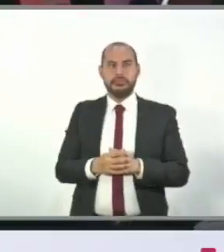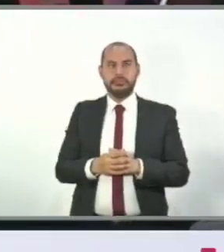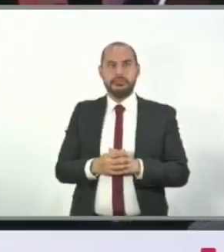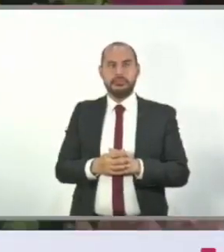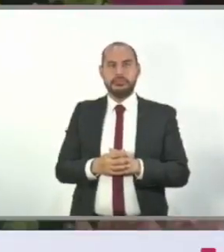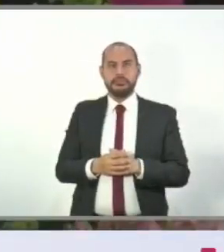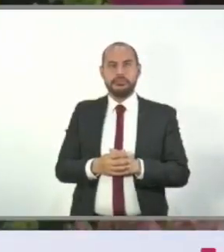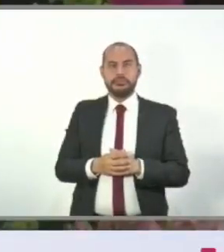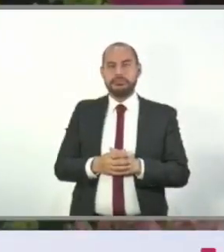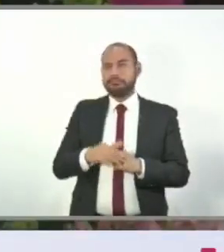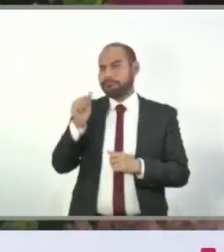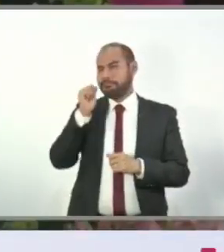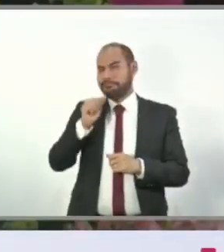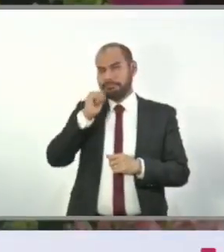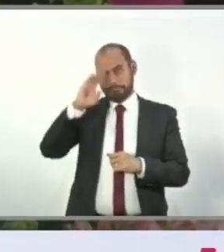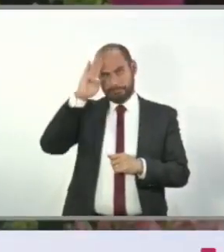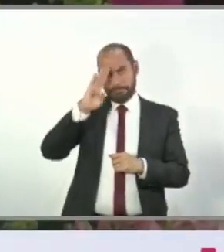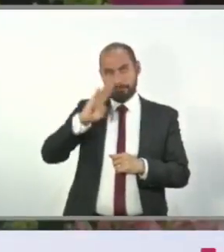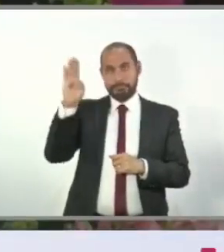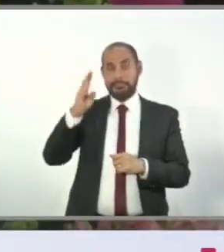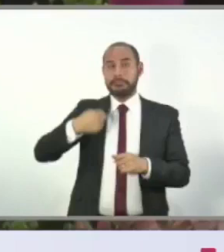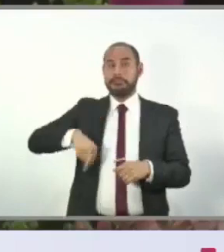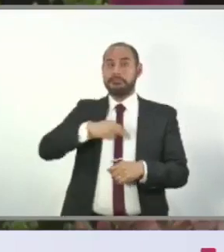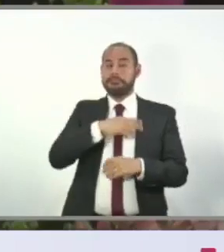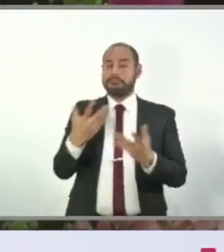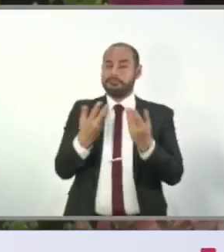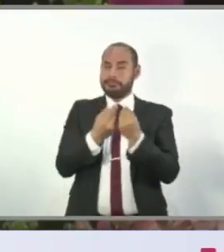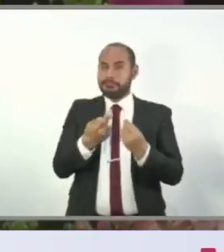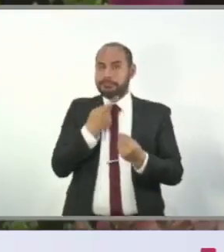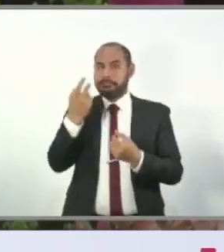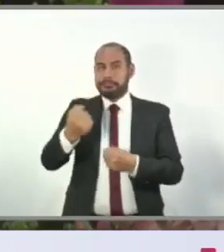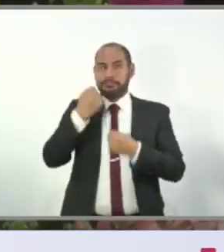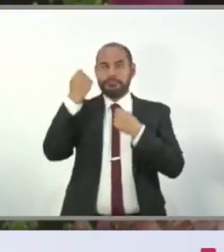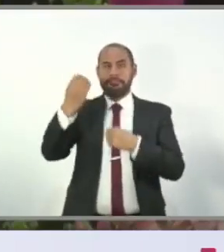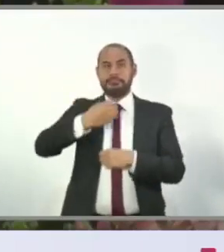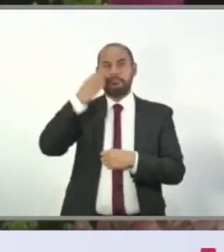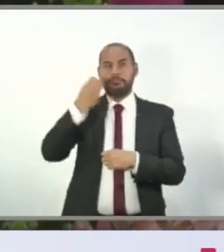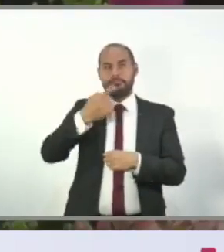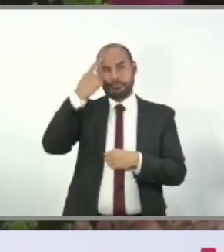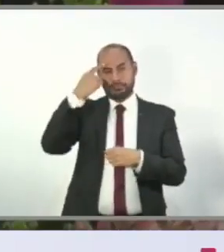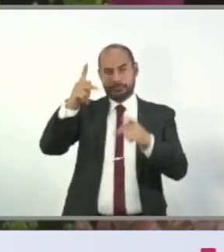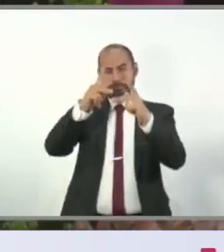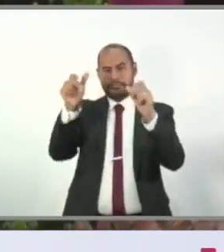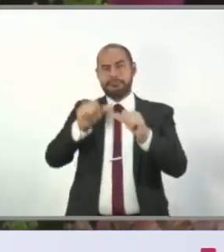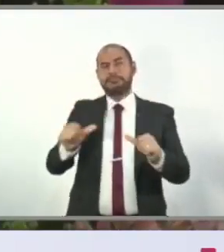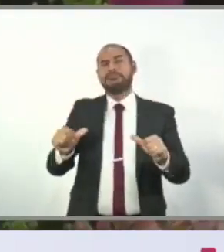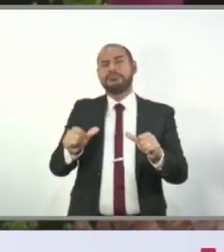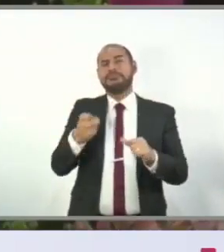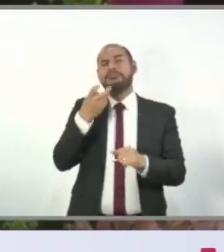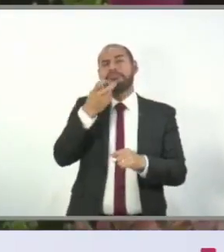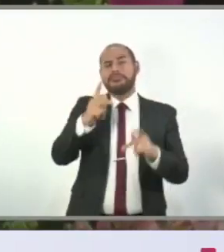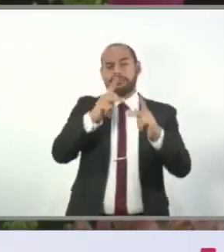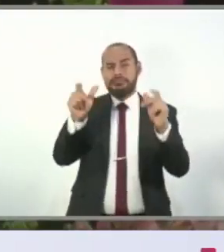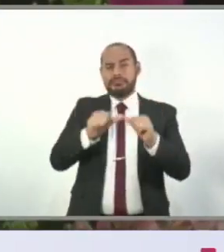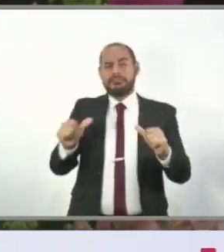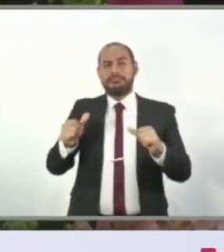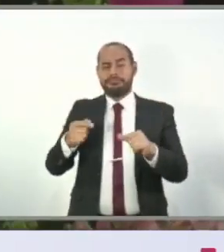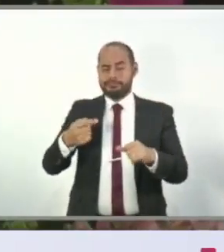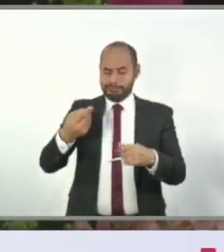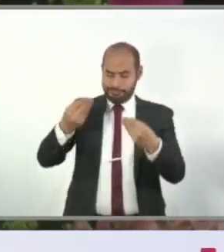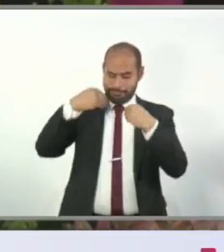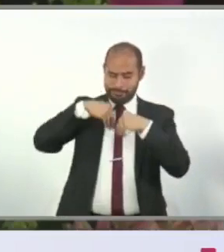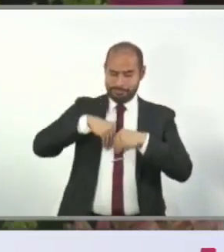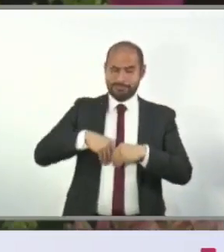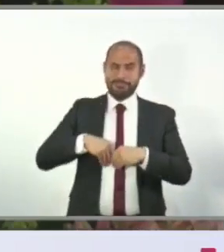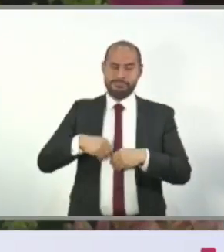Señor. Digamos juntos, con voz fuerte, la oración por la paz, para que esa paz se haga nuestra y